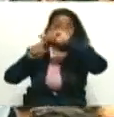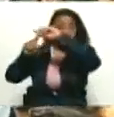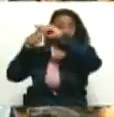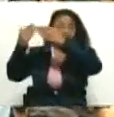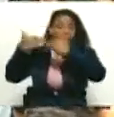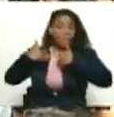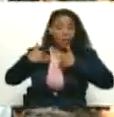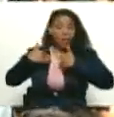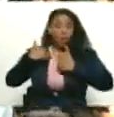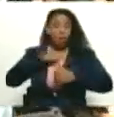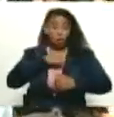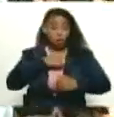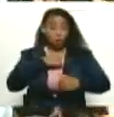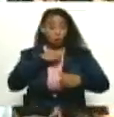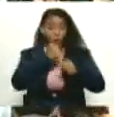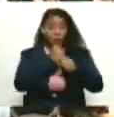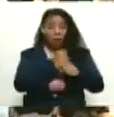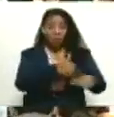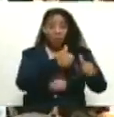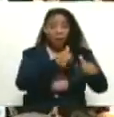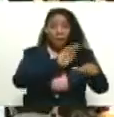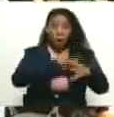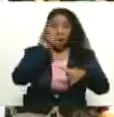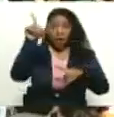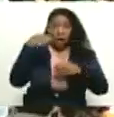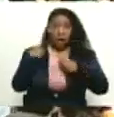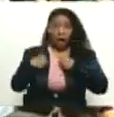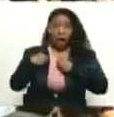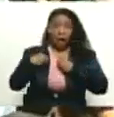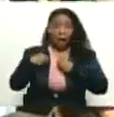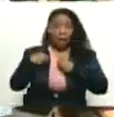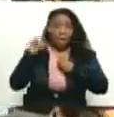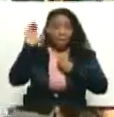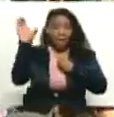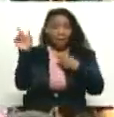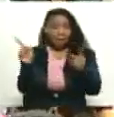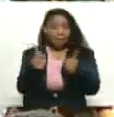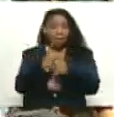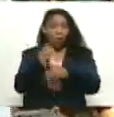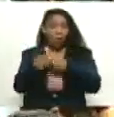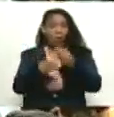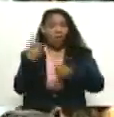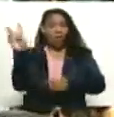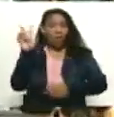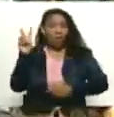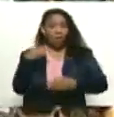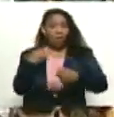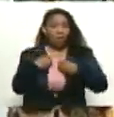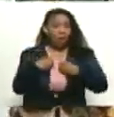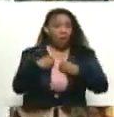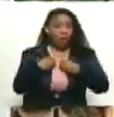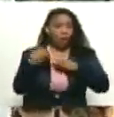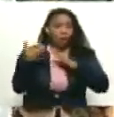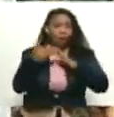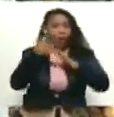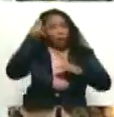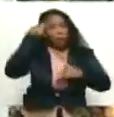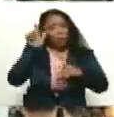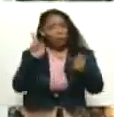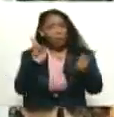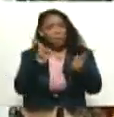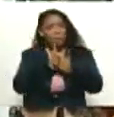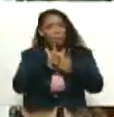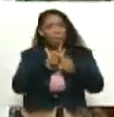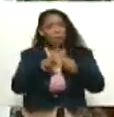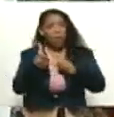Algo debemos estar haciendo bien para que ellos se preocupen de un país tan pequeño como Venezuela. Para que se preocupen por agredir un pueblo tan pequeño,